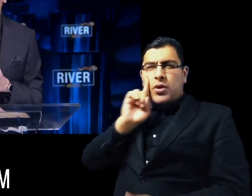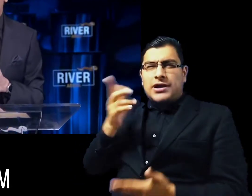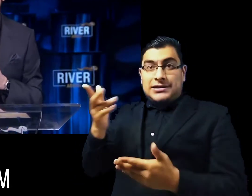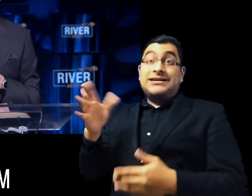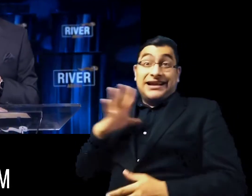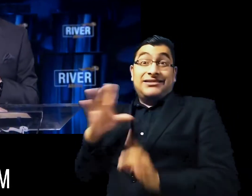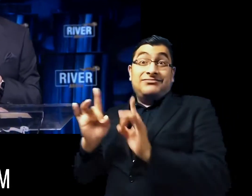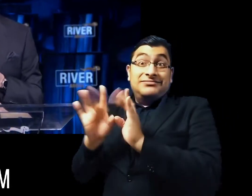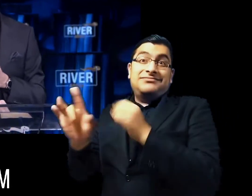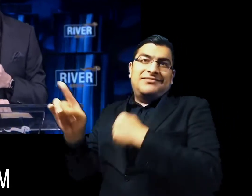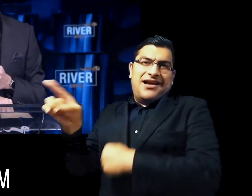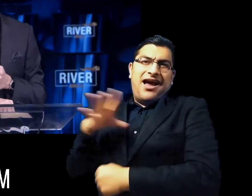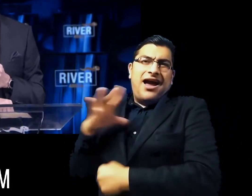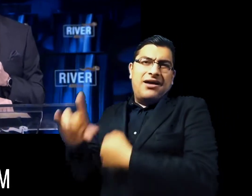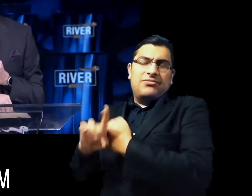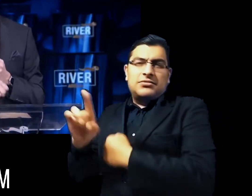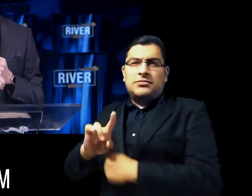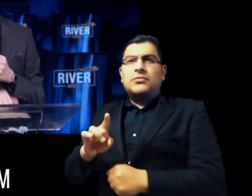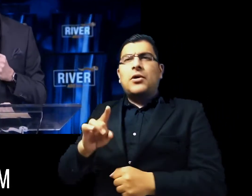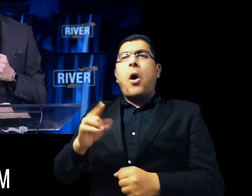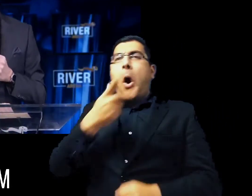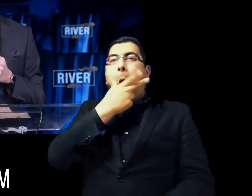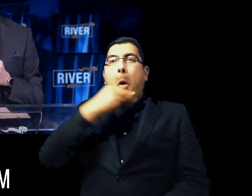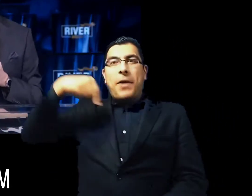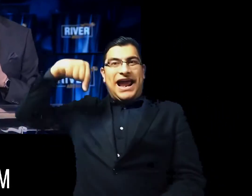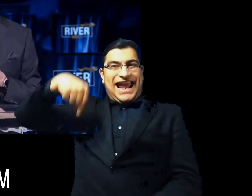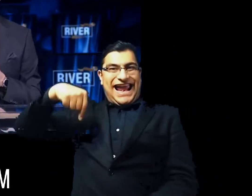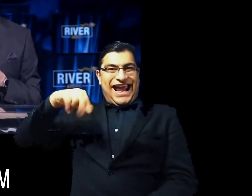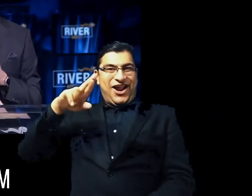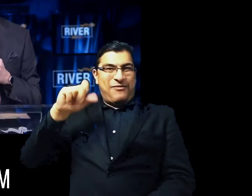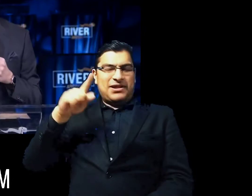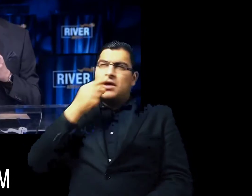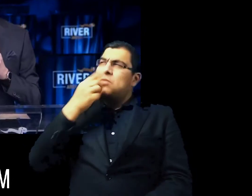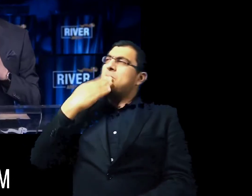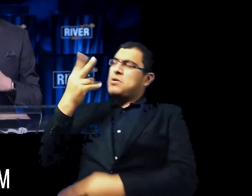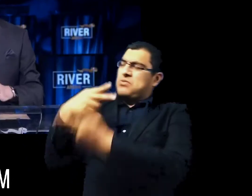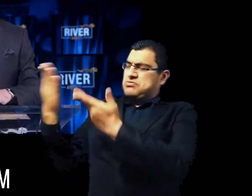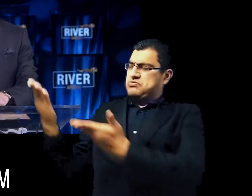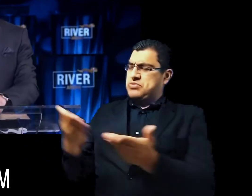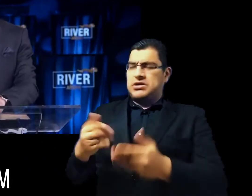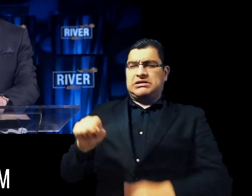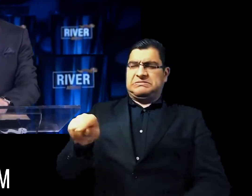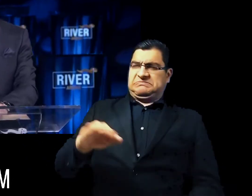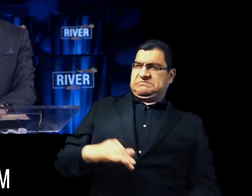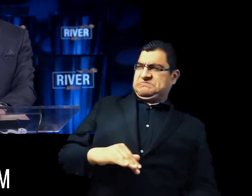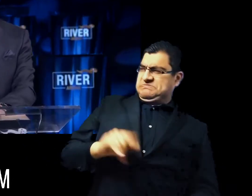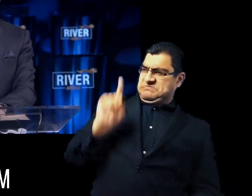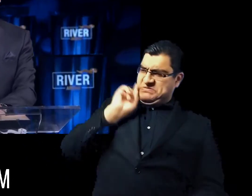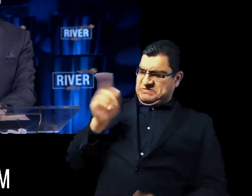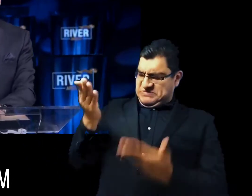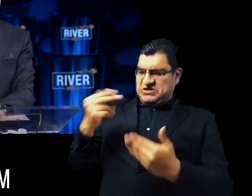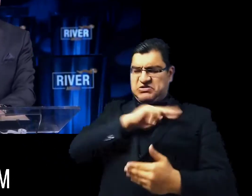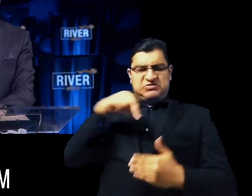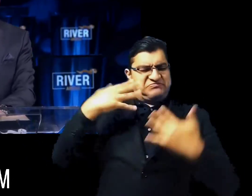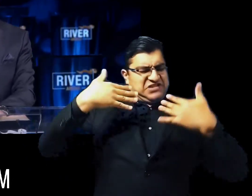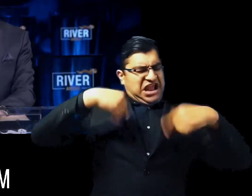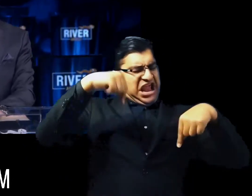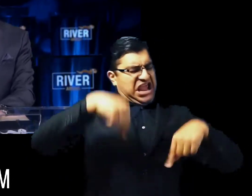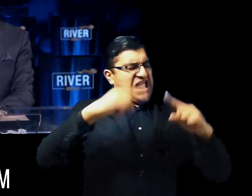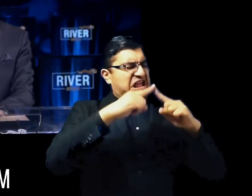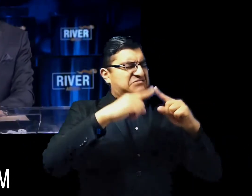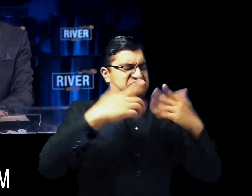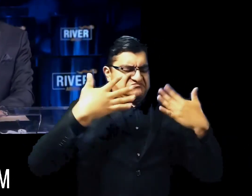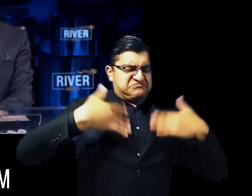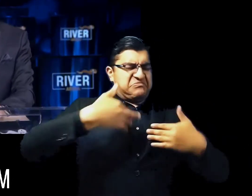tenía problemas. Así que Roberto le dio bienvenida a la joven, le dijo, en esta iglesia nos vestimos con lo mejor para Dios. Ese